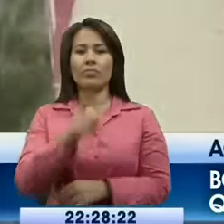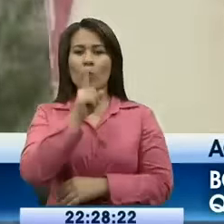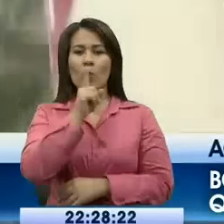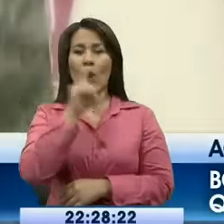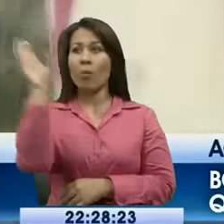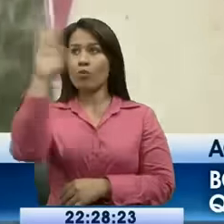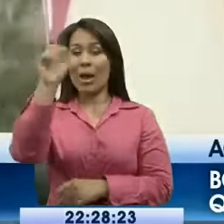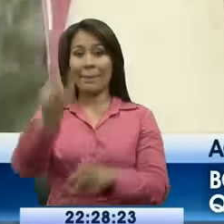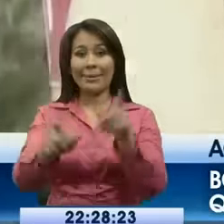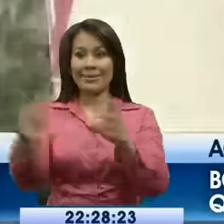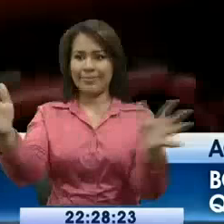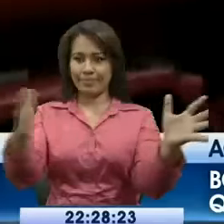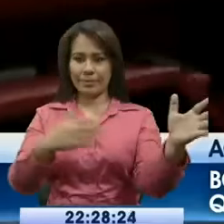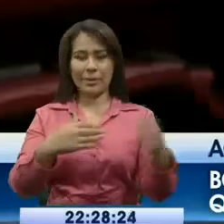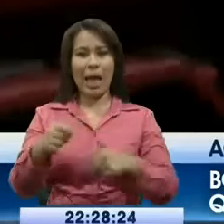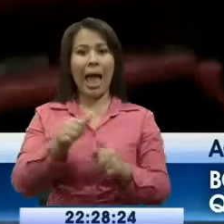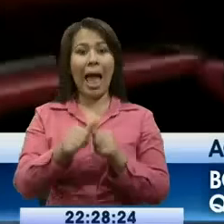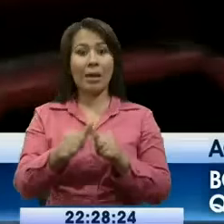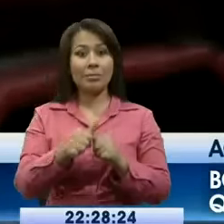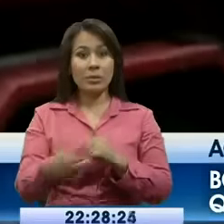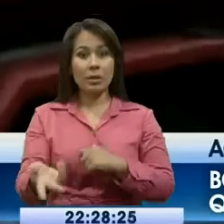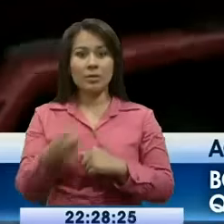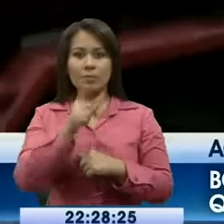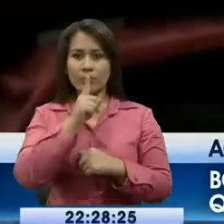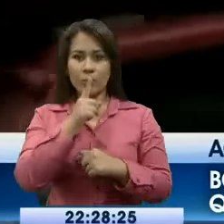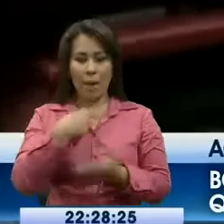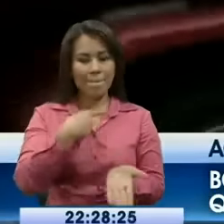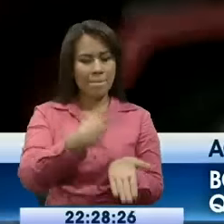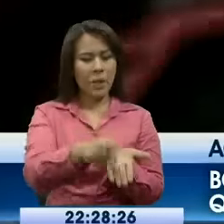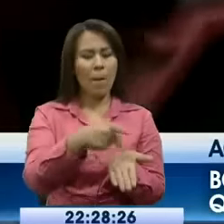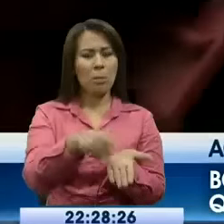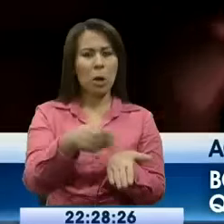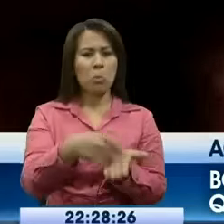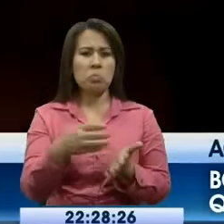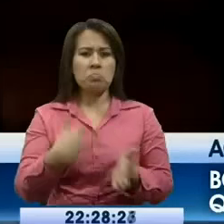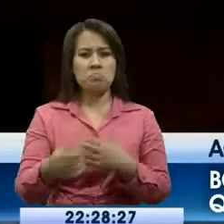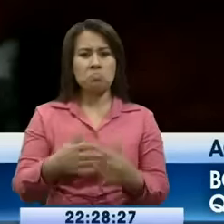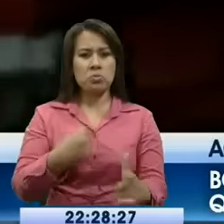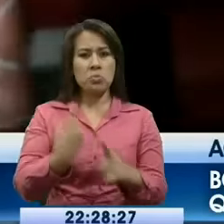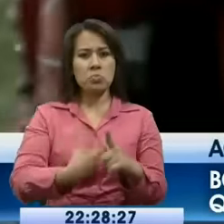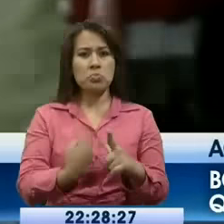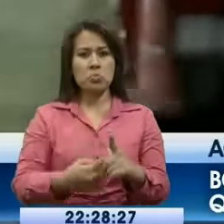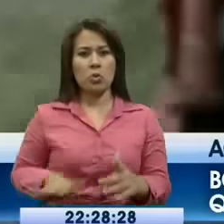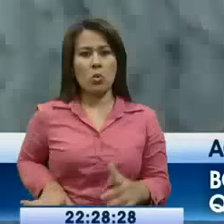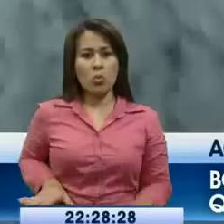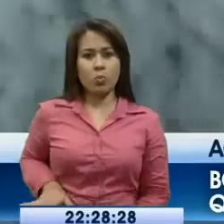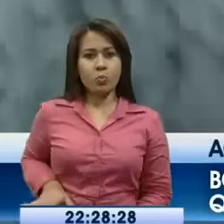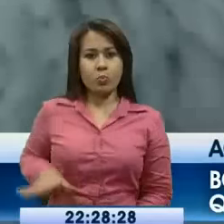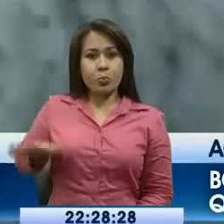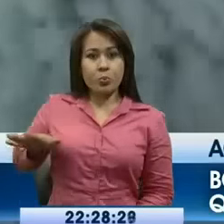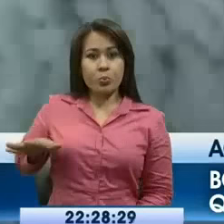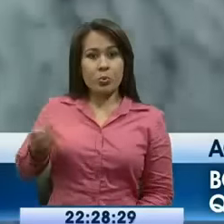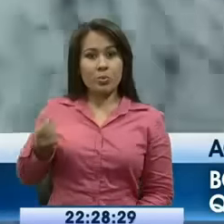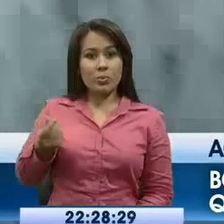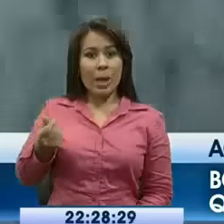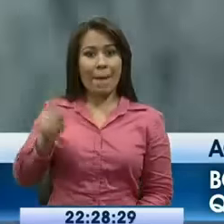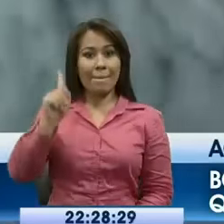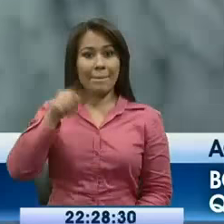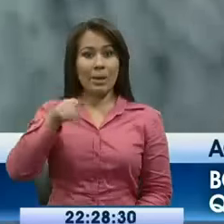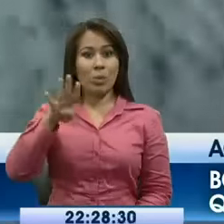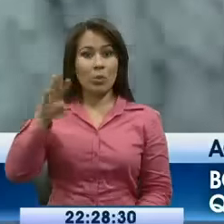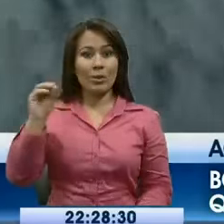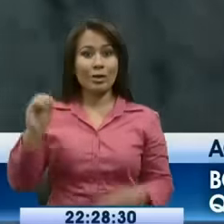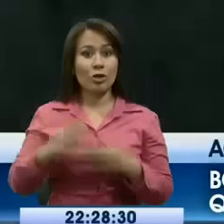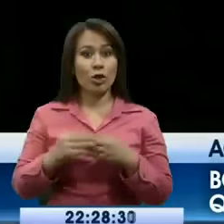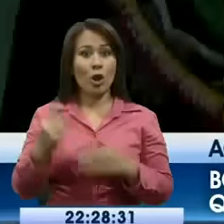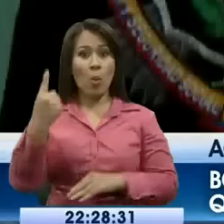conductores, despachadores, administradores para tapar la ilegal actividad que según los seguimientos generaban ingresos de más de $1,400